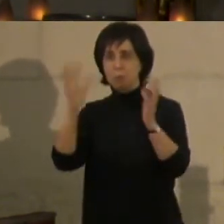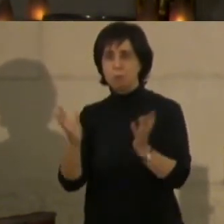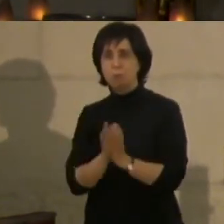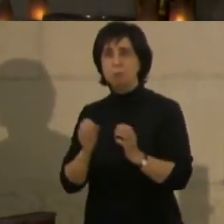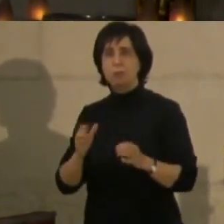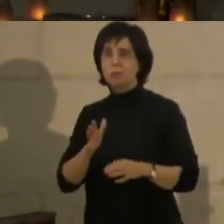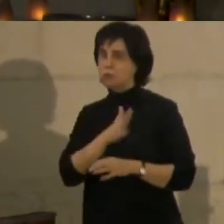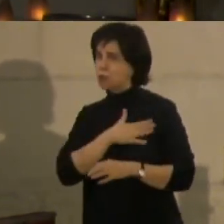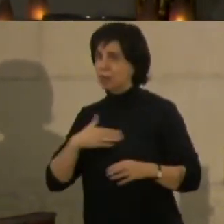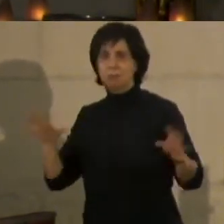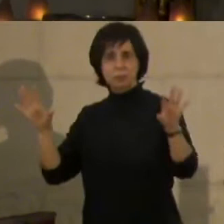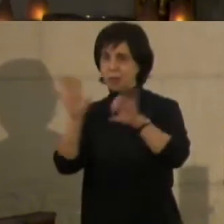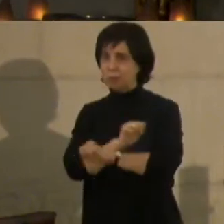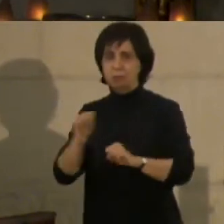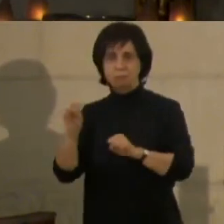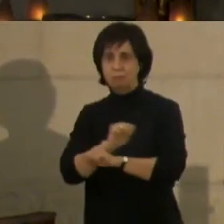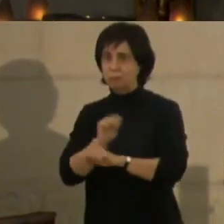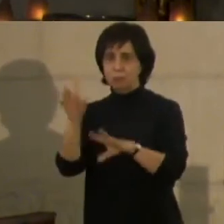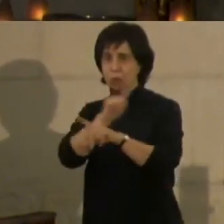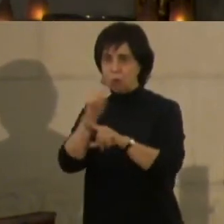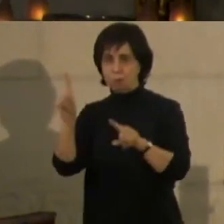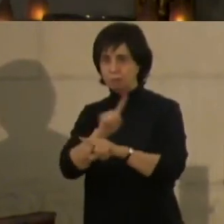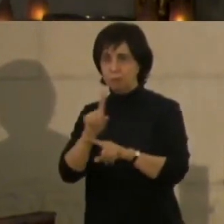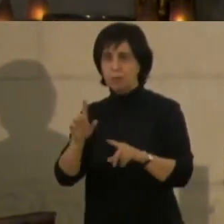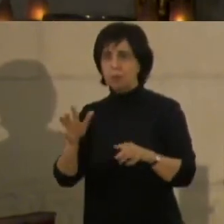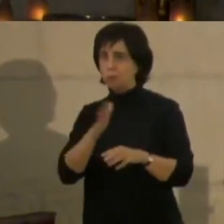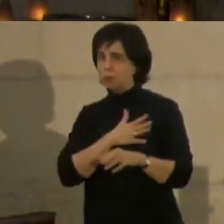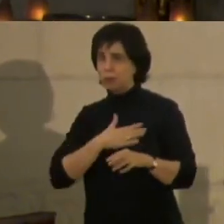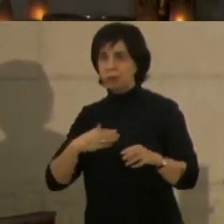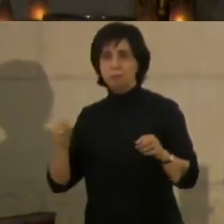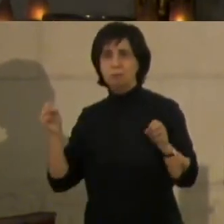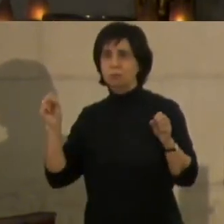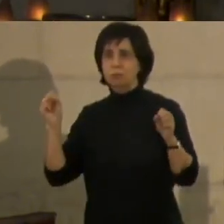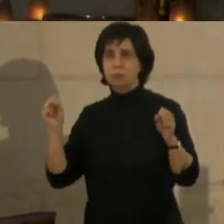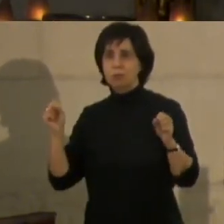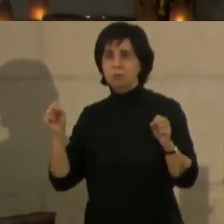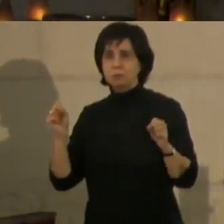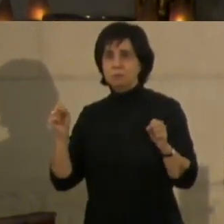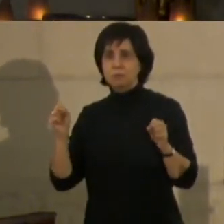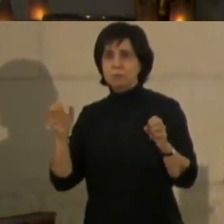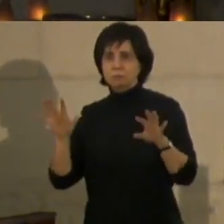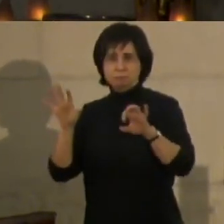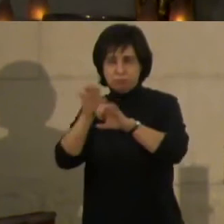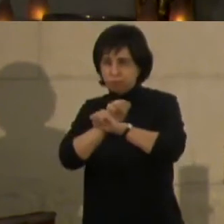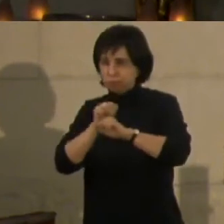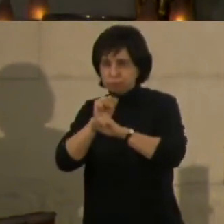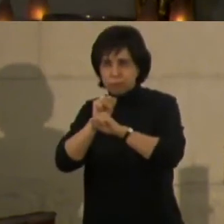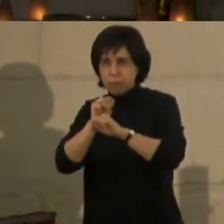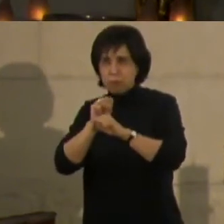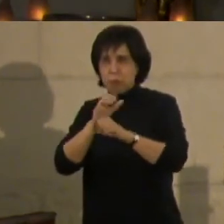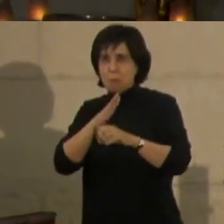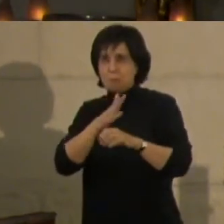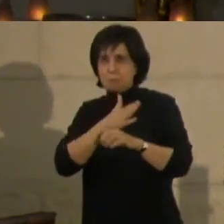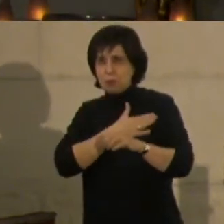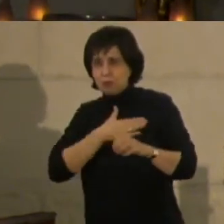tinieblas. Deseamos vivir esta luz. No queremos preferir la tiniebla,